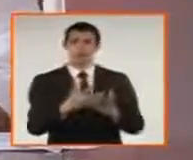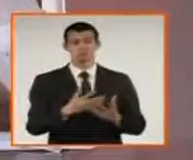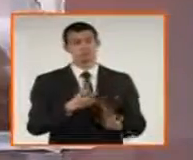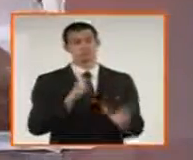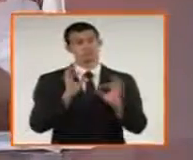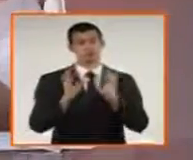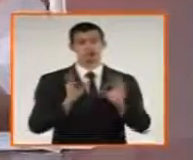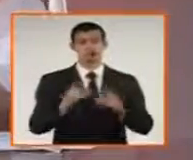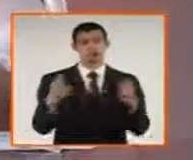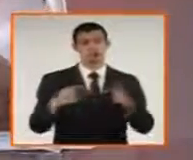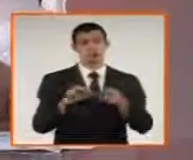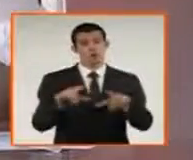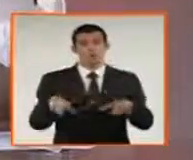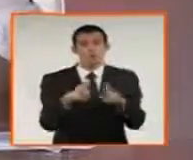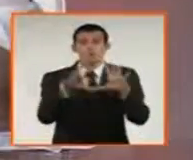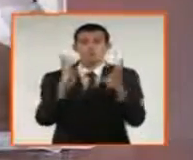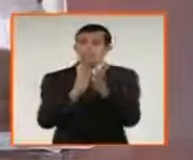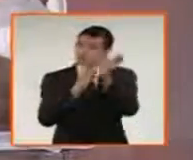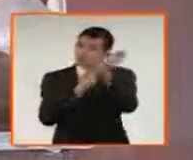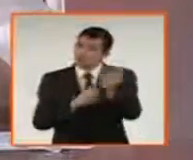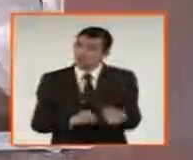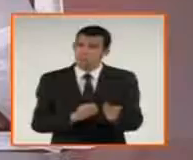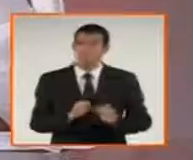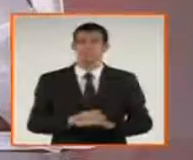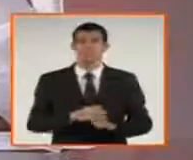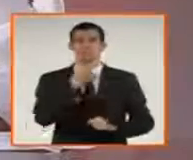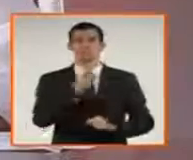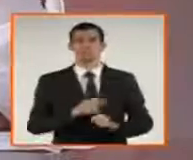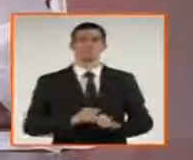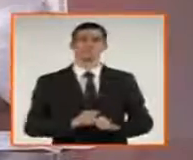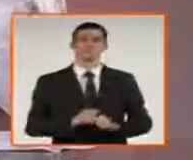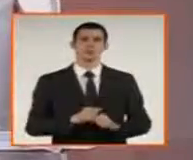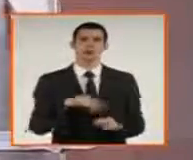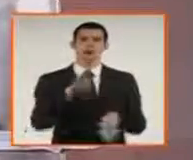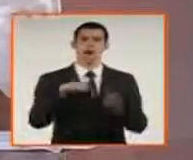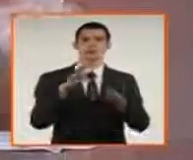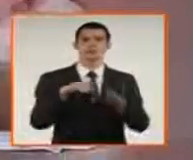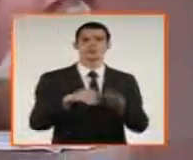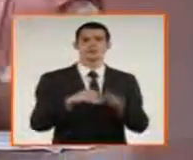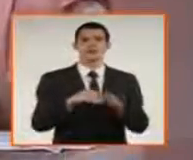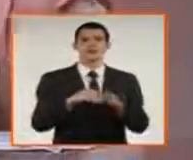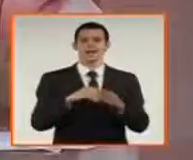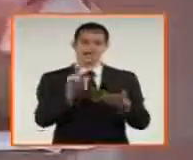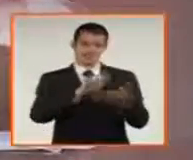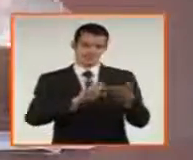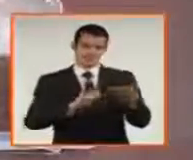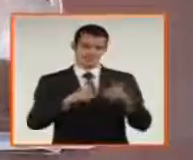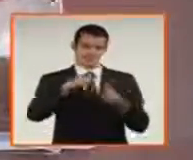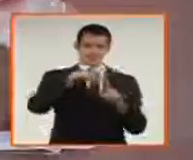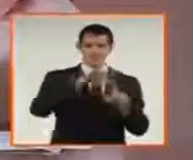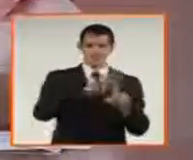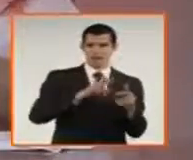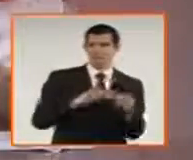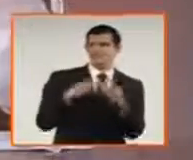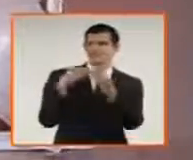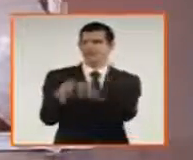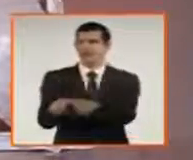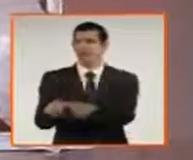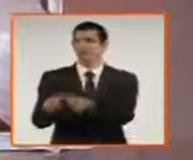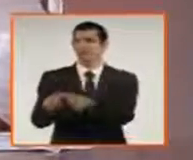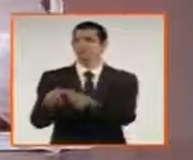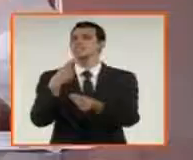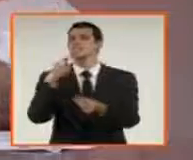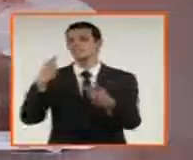actos jurídicos donde estén vinculados los parientes hasta determinada extensión. No se puede ser testigo en determinados actos donde estén